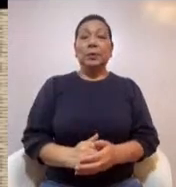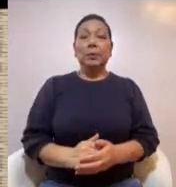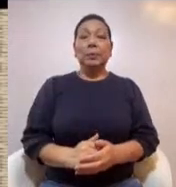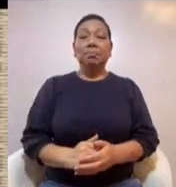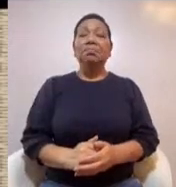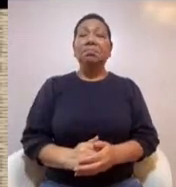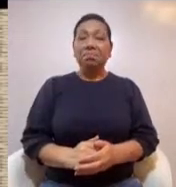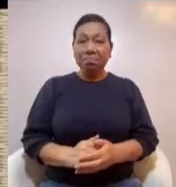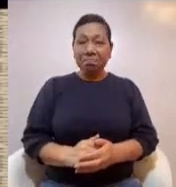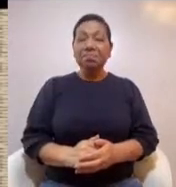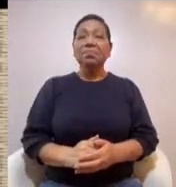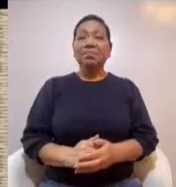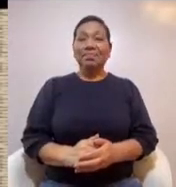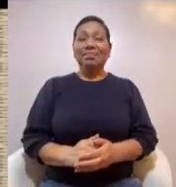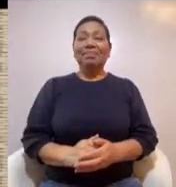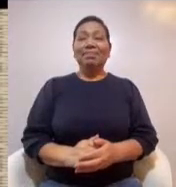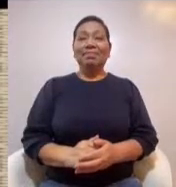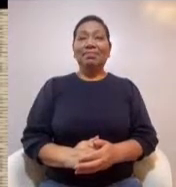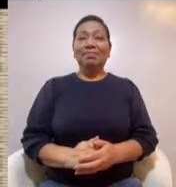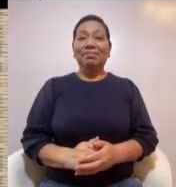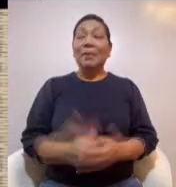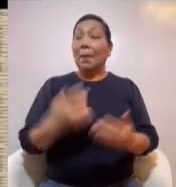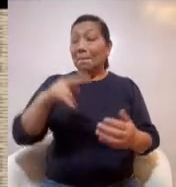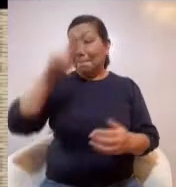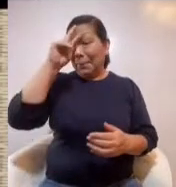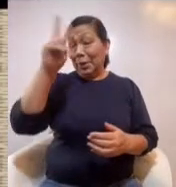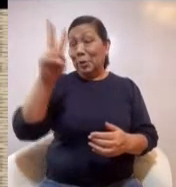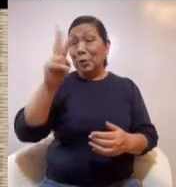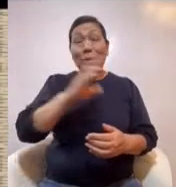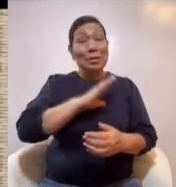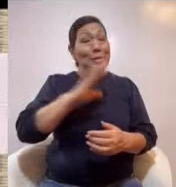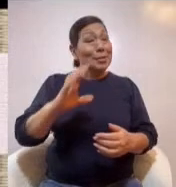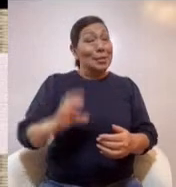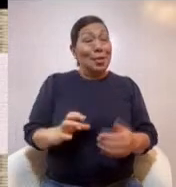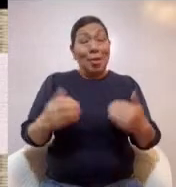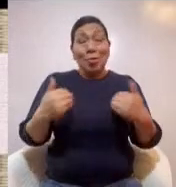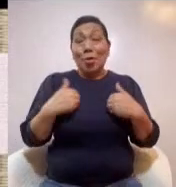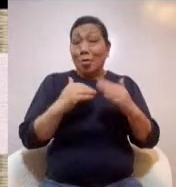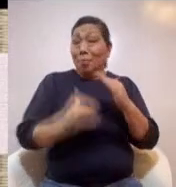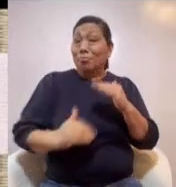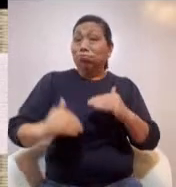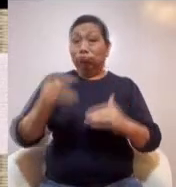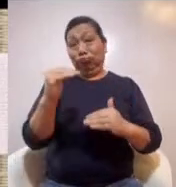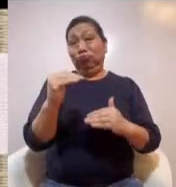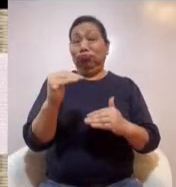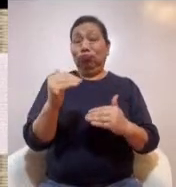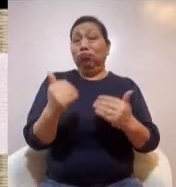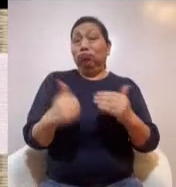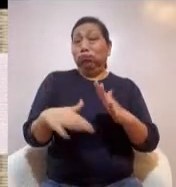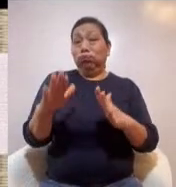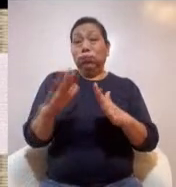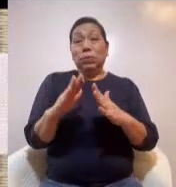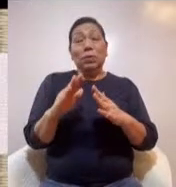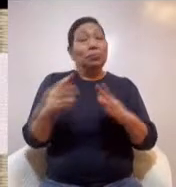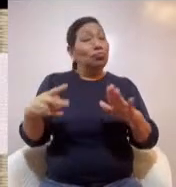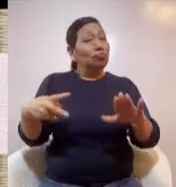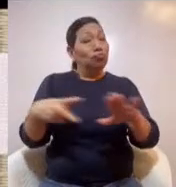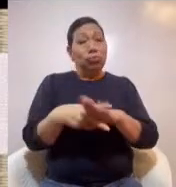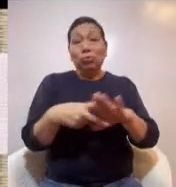mujeres? Muchísimas gracias, María Candelaria. Fíjate, Perú es uno de los estados que tiene mayor capacidad